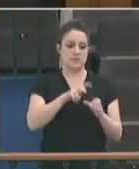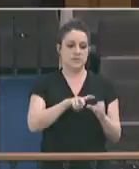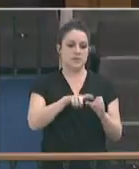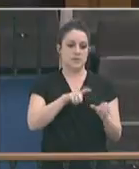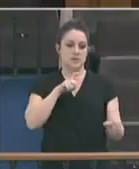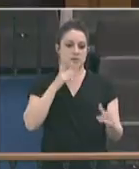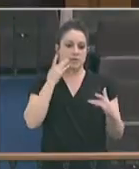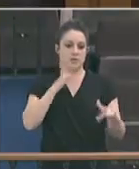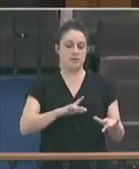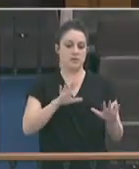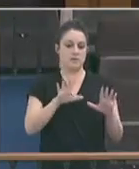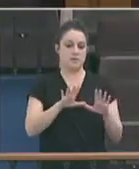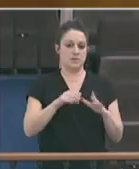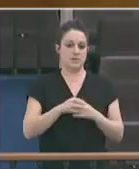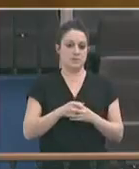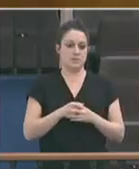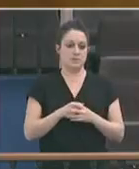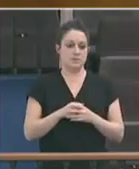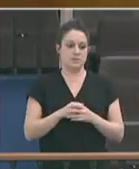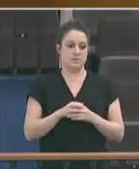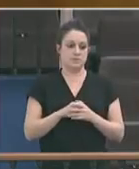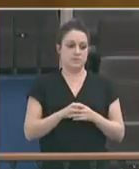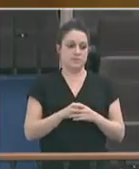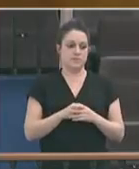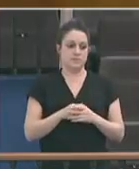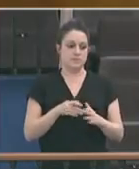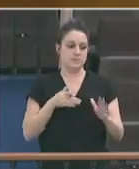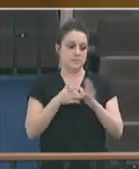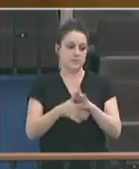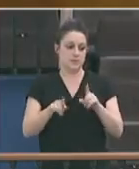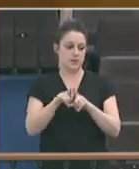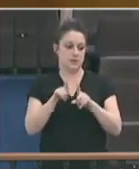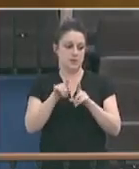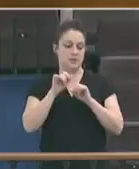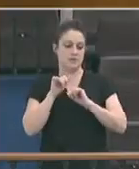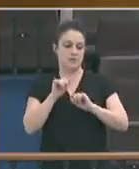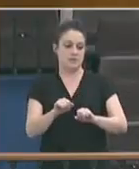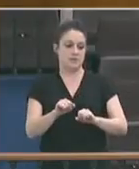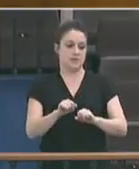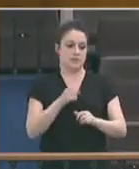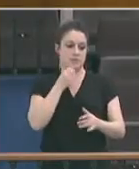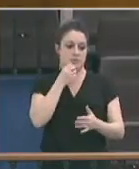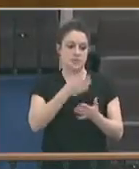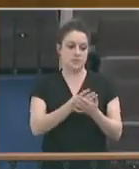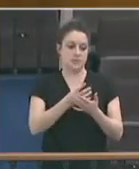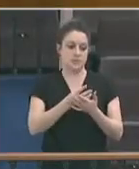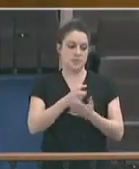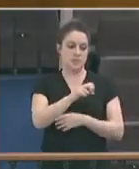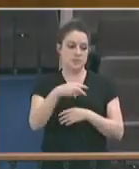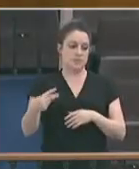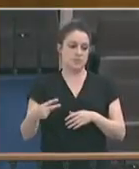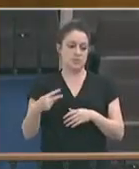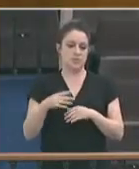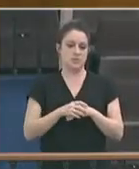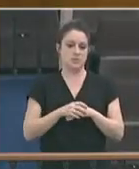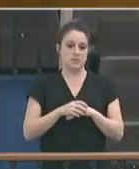Abstenciones, 10. Por tanto, queda rechazada la propuesta de resolución presentada por el Grupo Parlamentario Ciudadanos, con 4